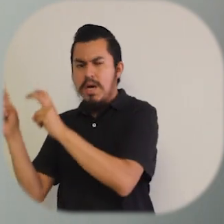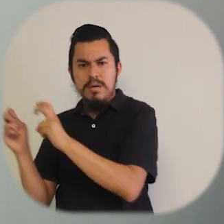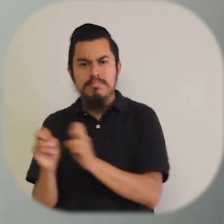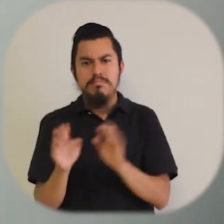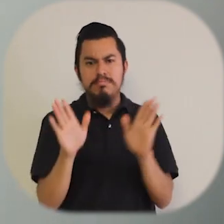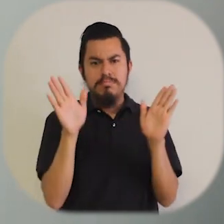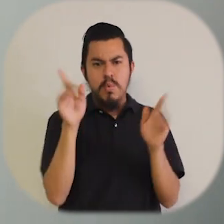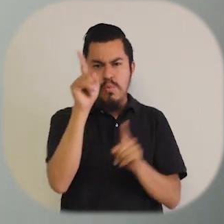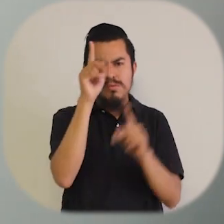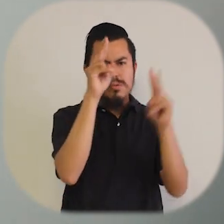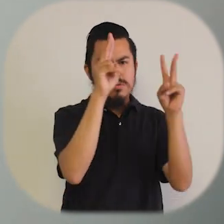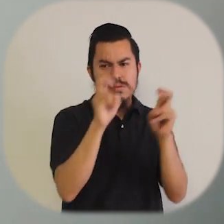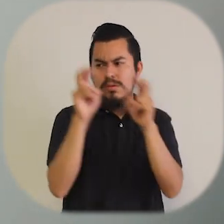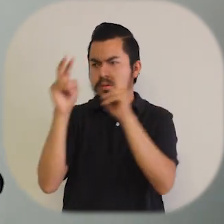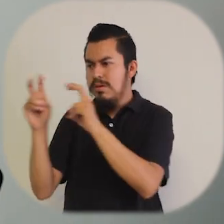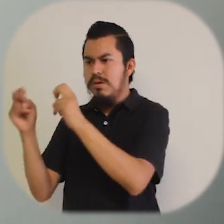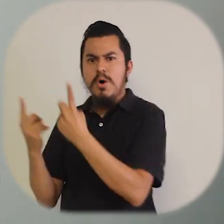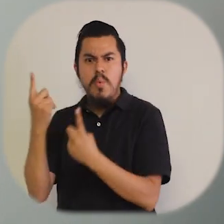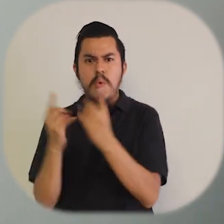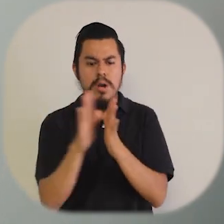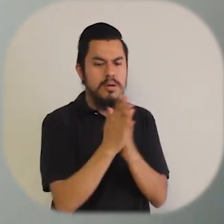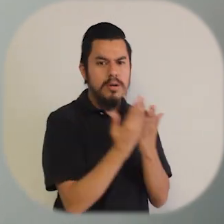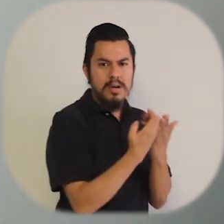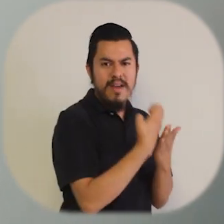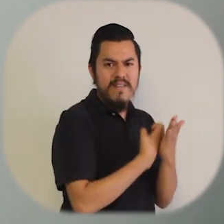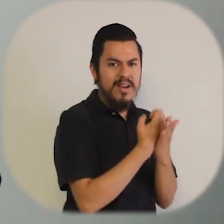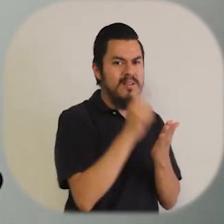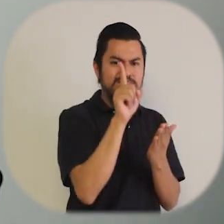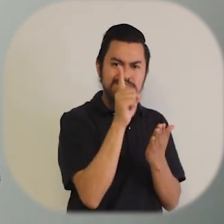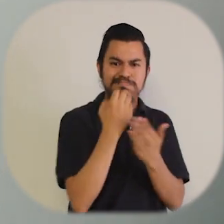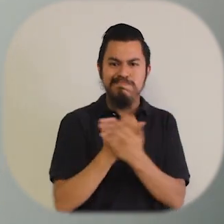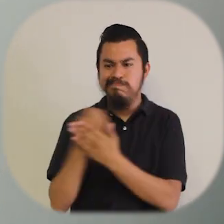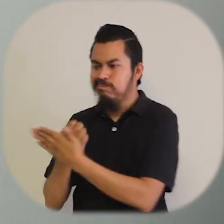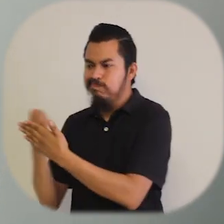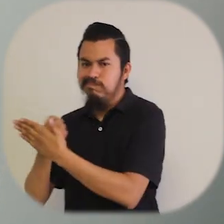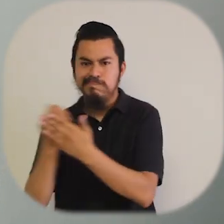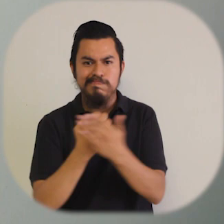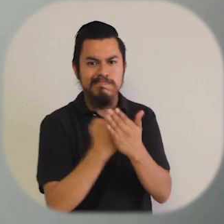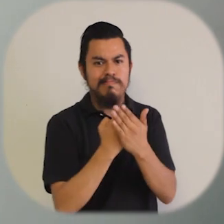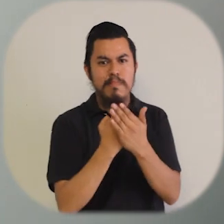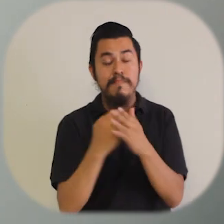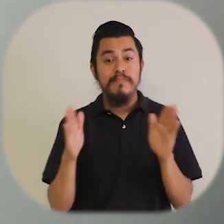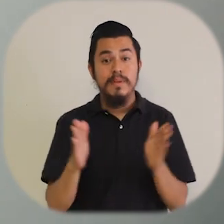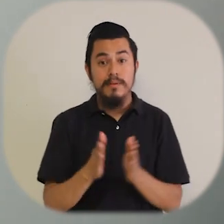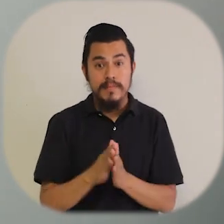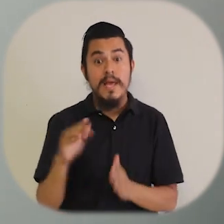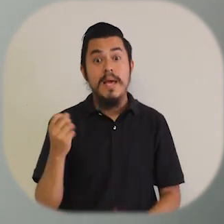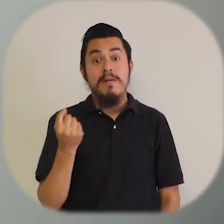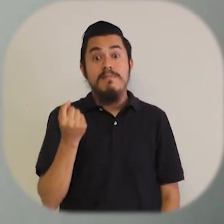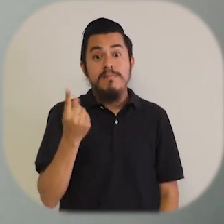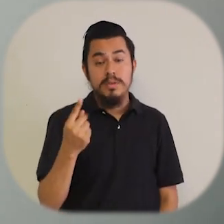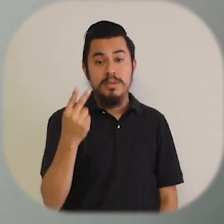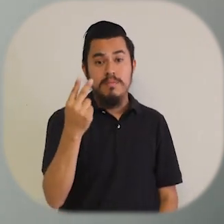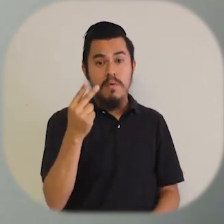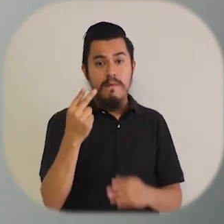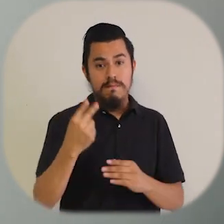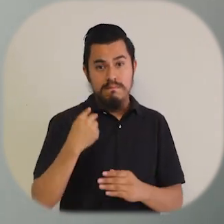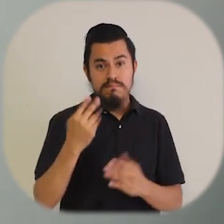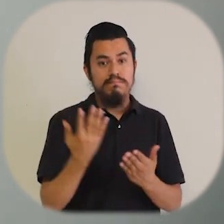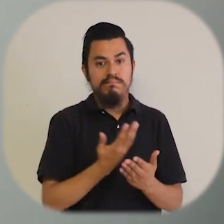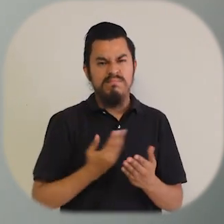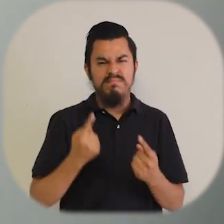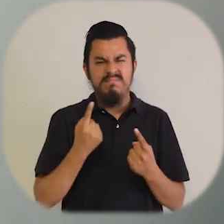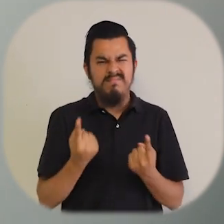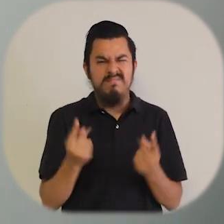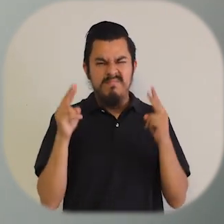apóstol Pablo. Este fue el evangelio que compartió el apóstol Pablo. Y en el siguiente video vamos a ver no solamente el apóstol Pablo,